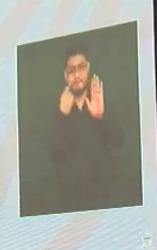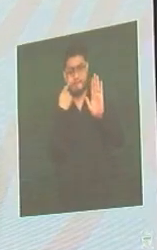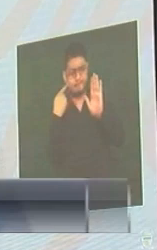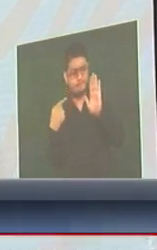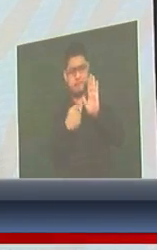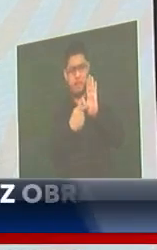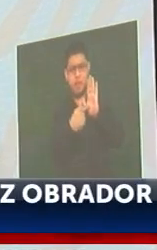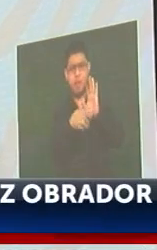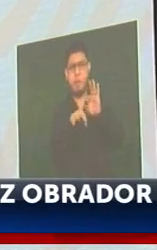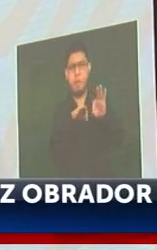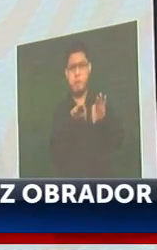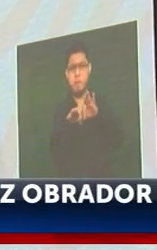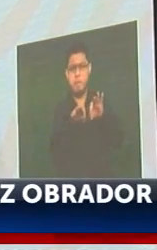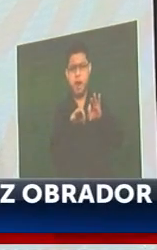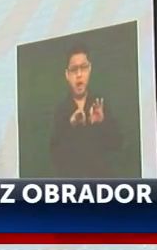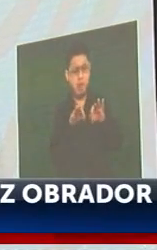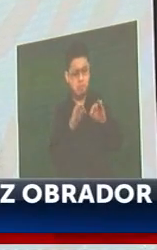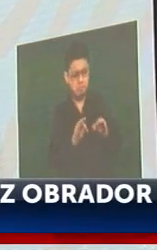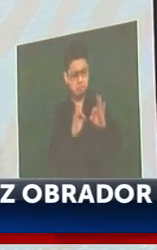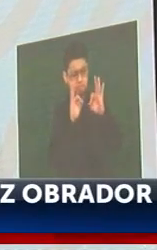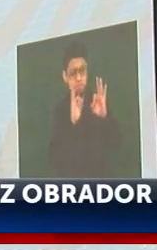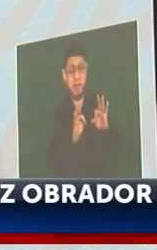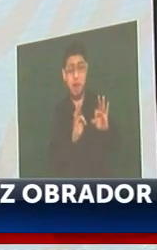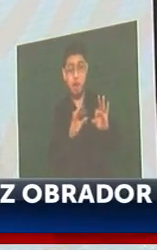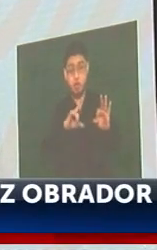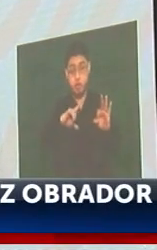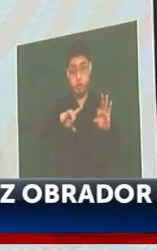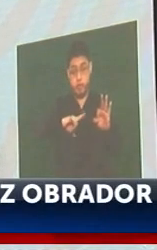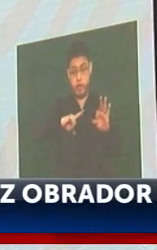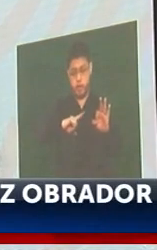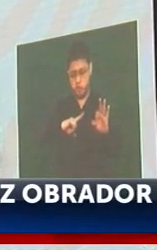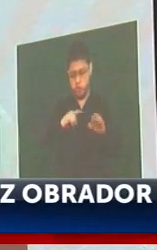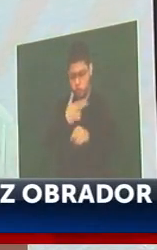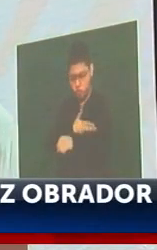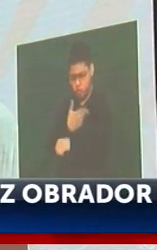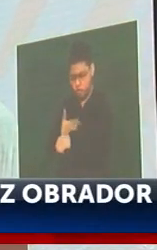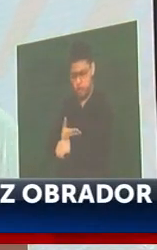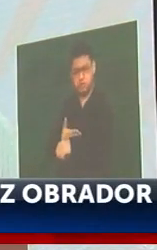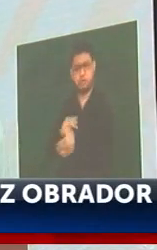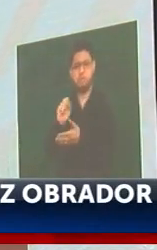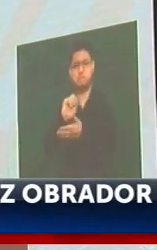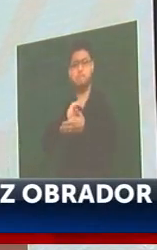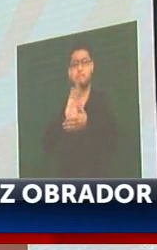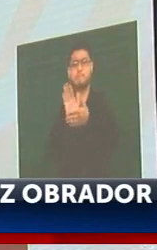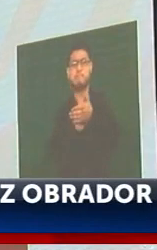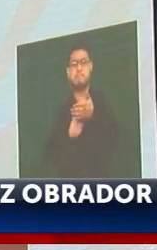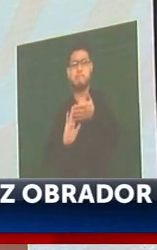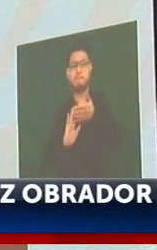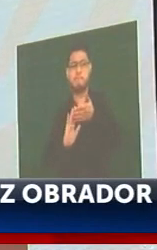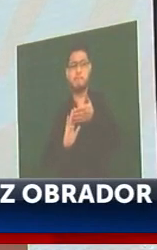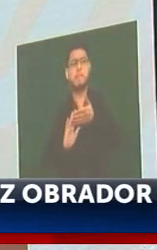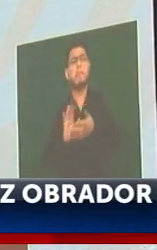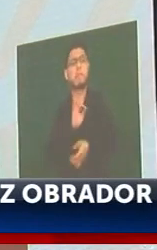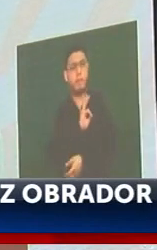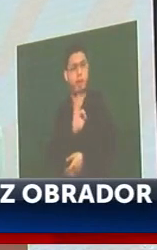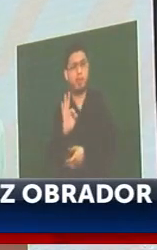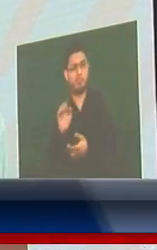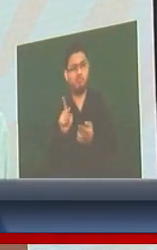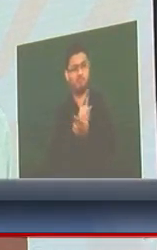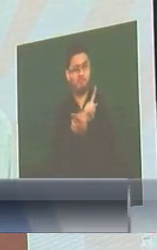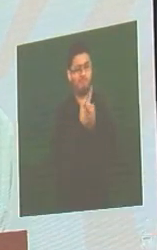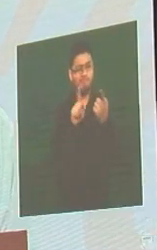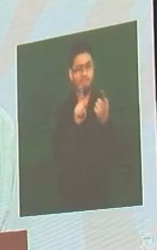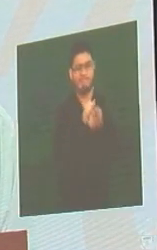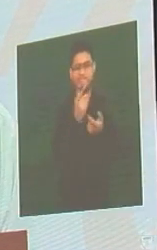digno y trabajador y con un gobierno honesto y austero es posible convivir en